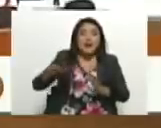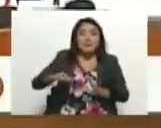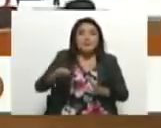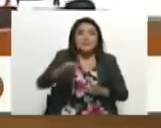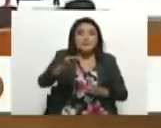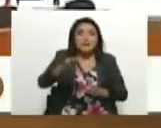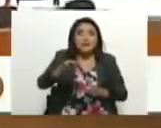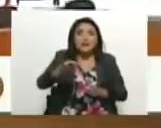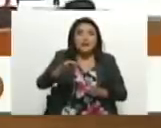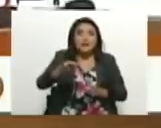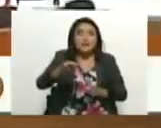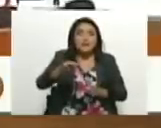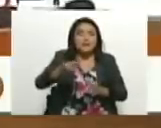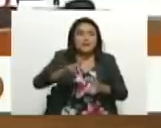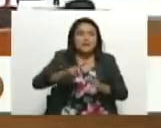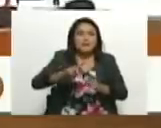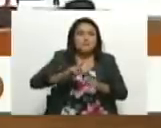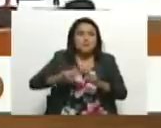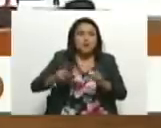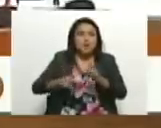¿A quién se le consultó eso?